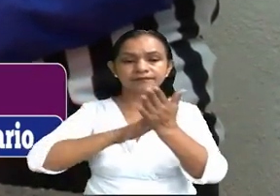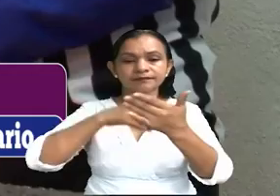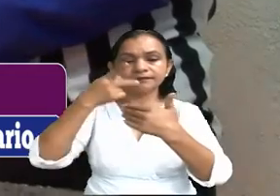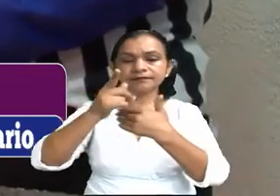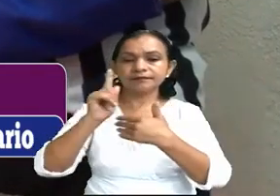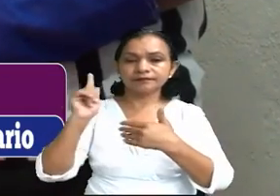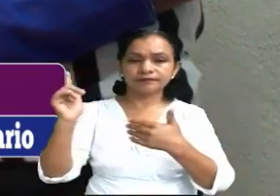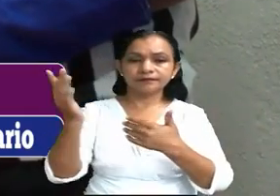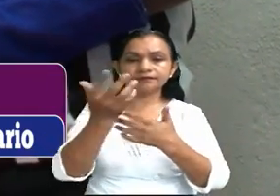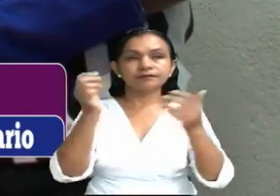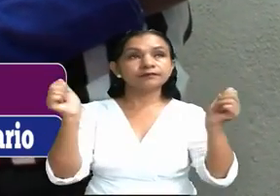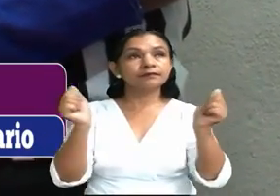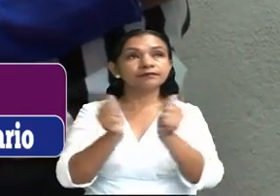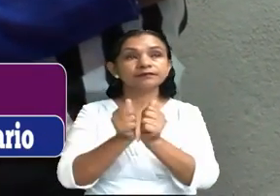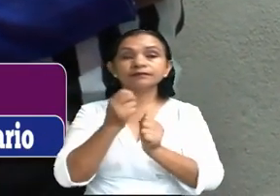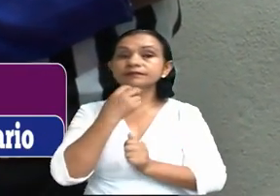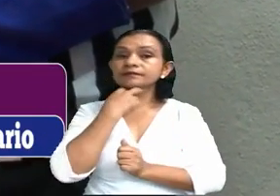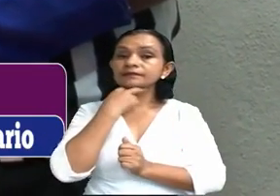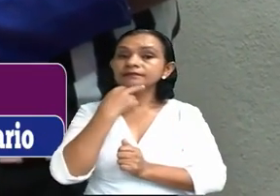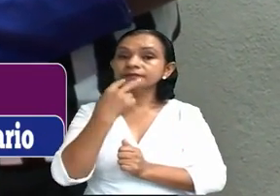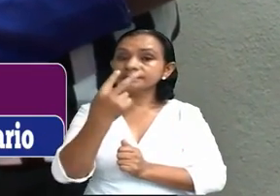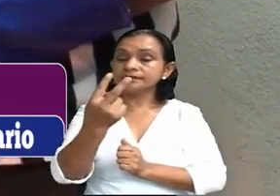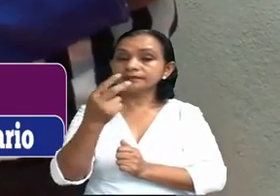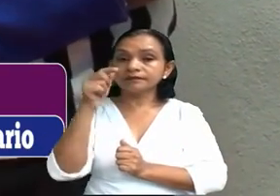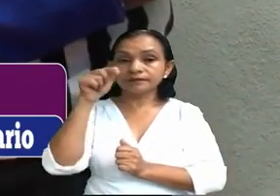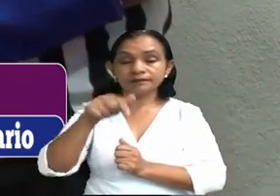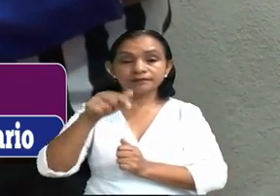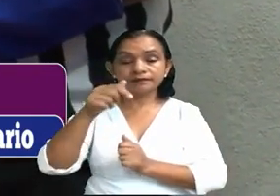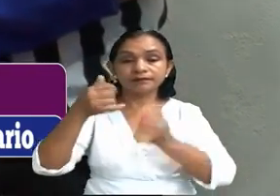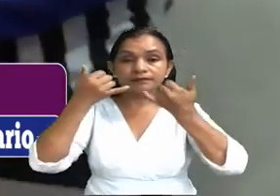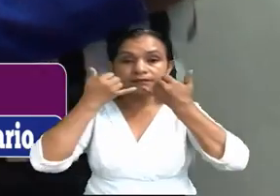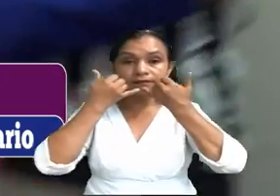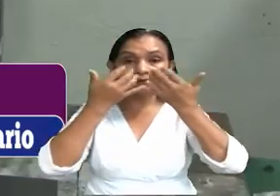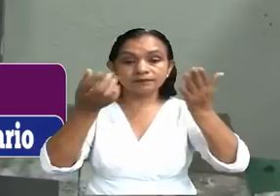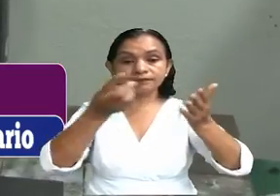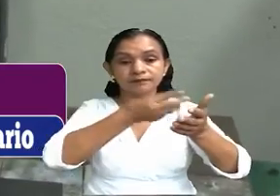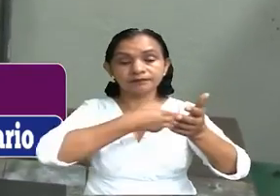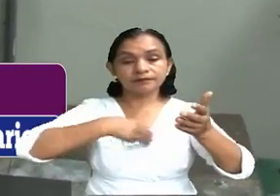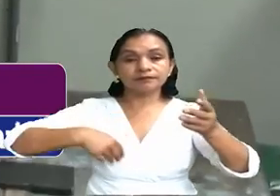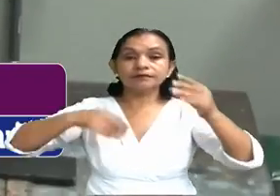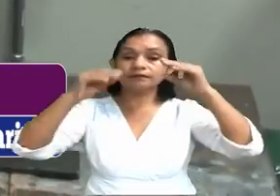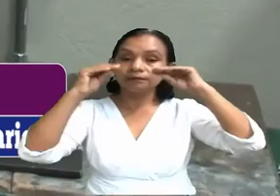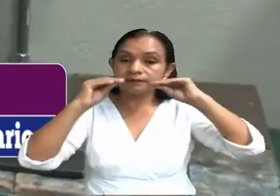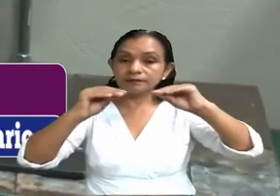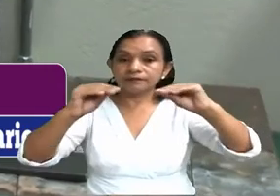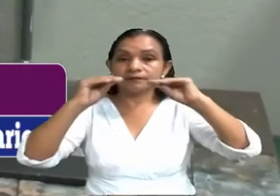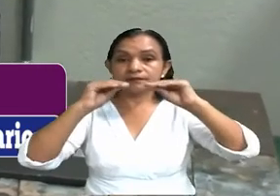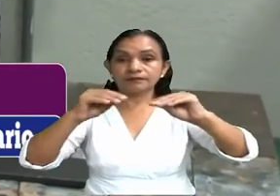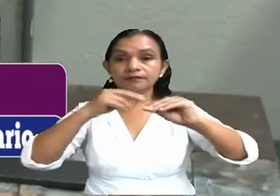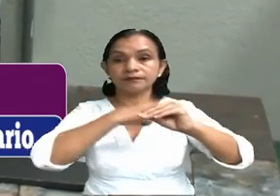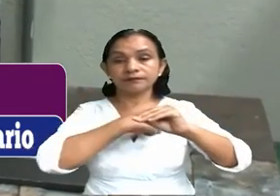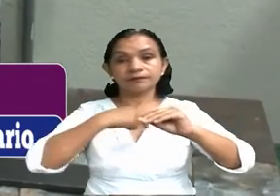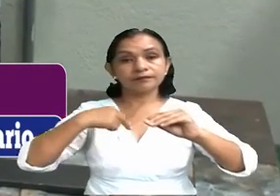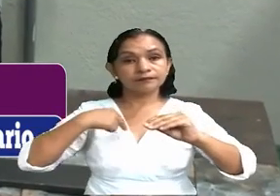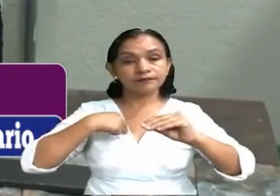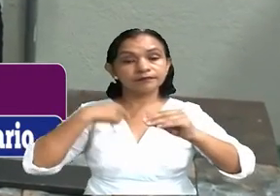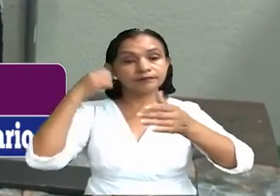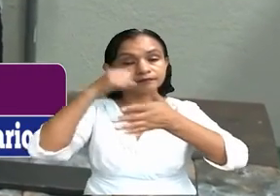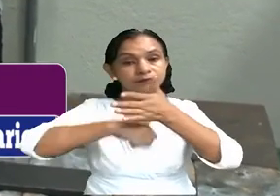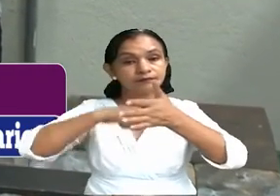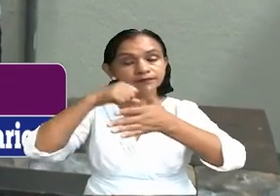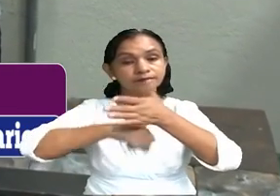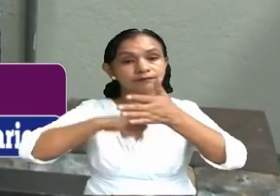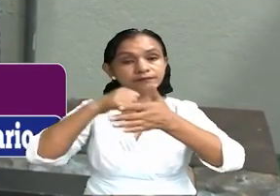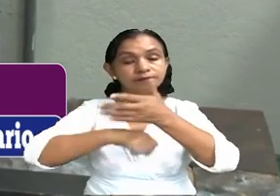con Vos. Y es a raíz también de esta información que el Ministerio de Educación ha venido fortaleciendo